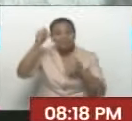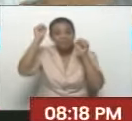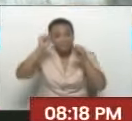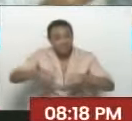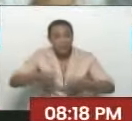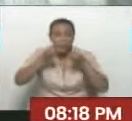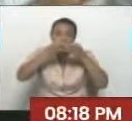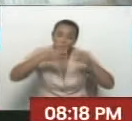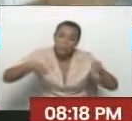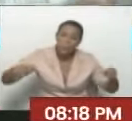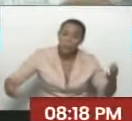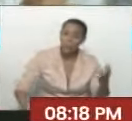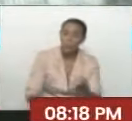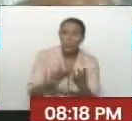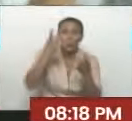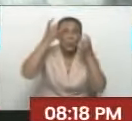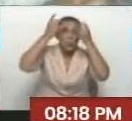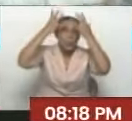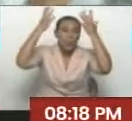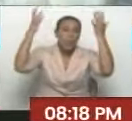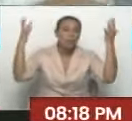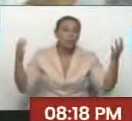Su tierra y de su suelo,